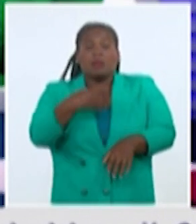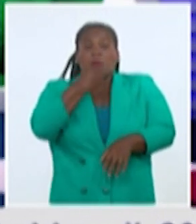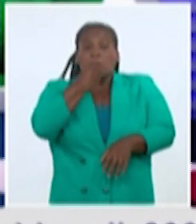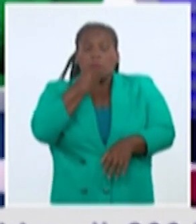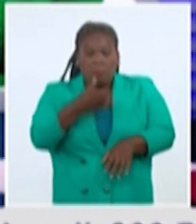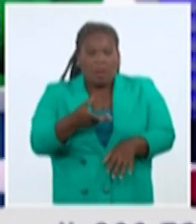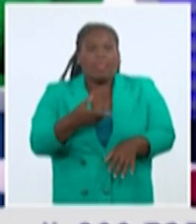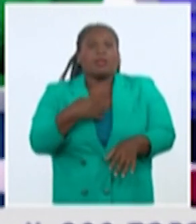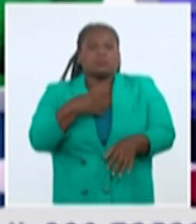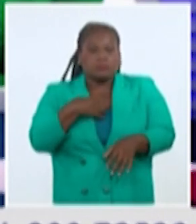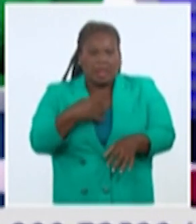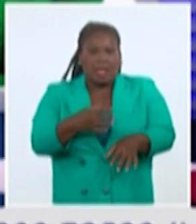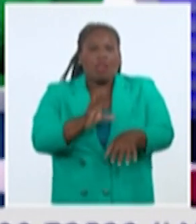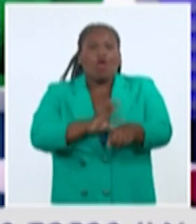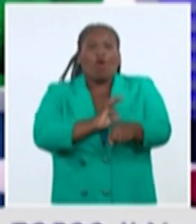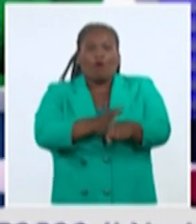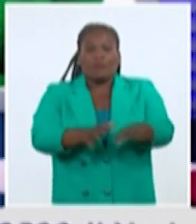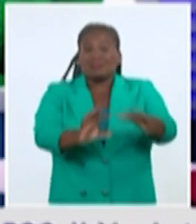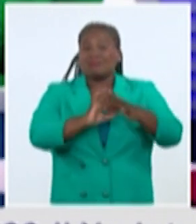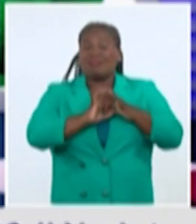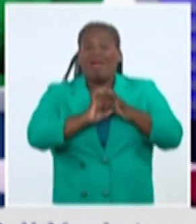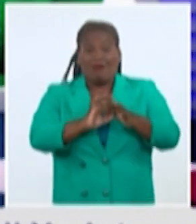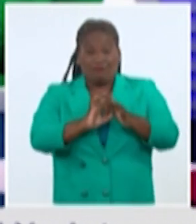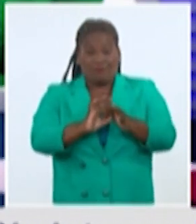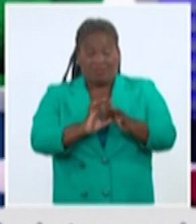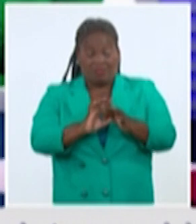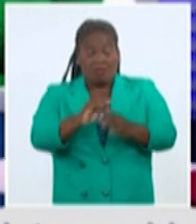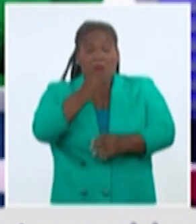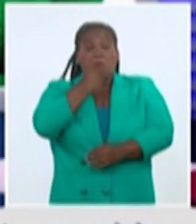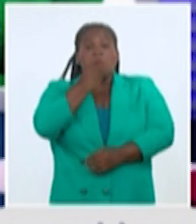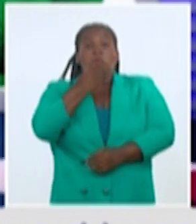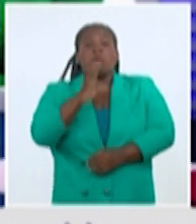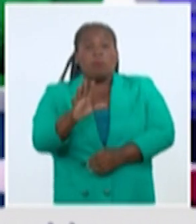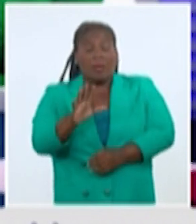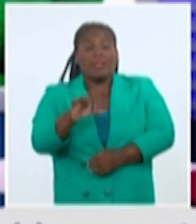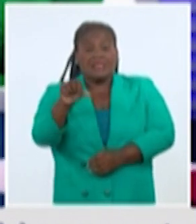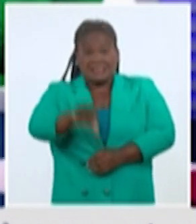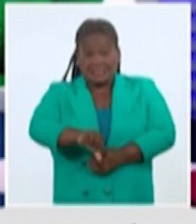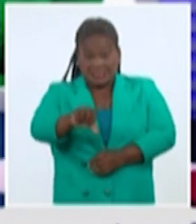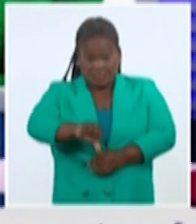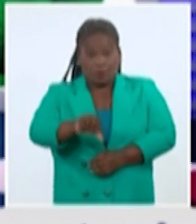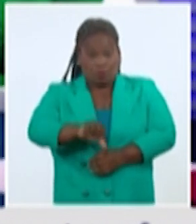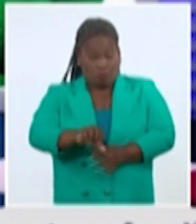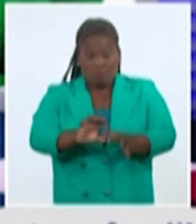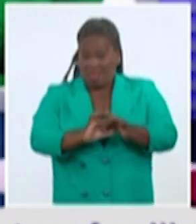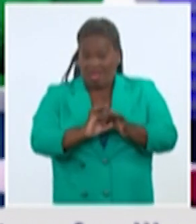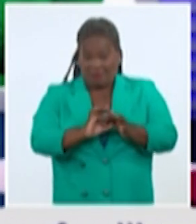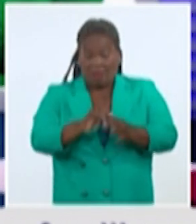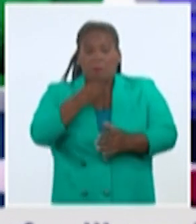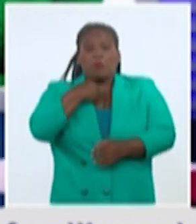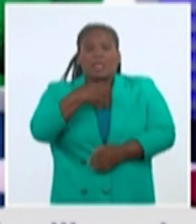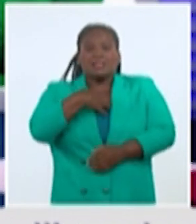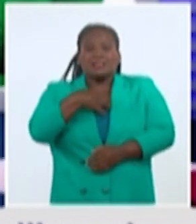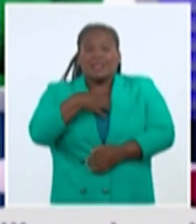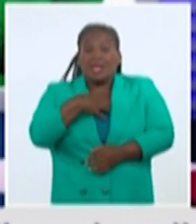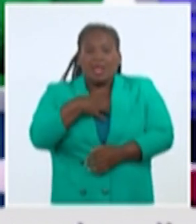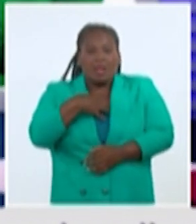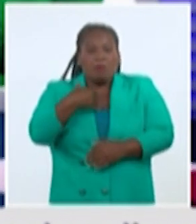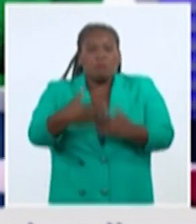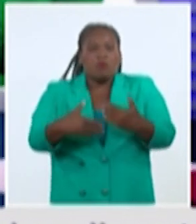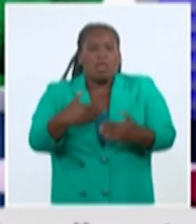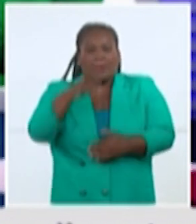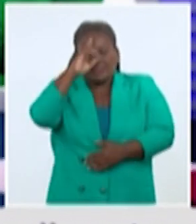graves, de presentar formas, llegar a inclusive a estar críticos, de tener secuelas de la enfermedad o